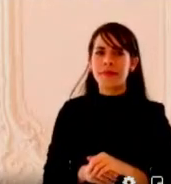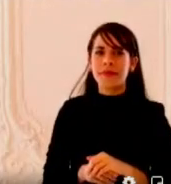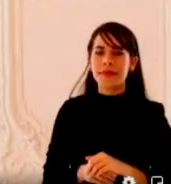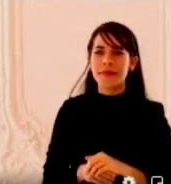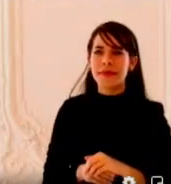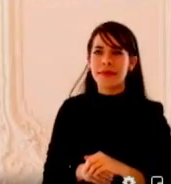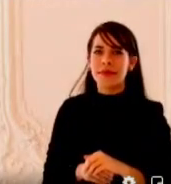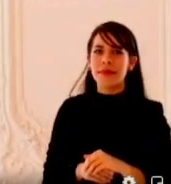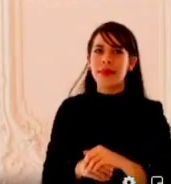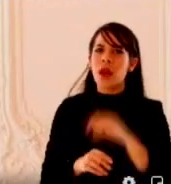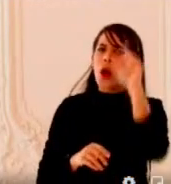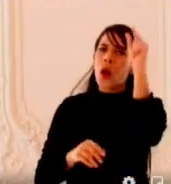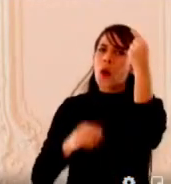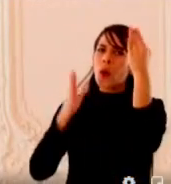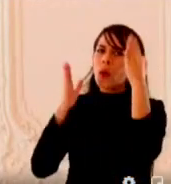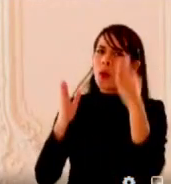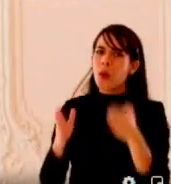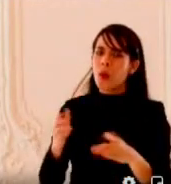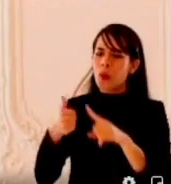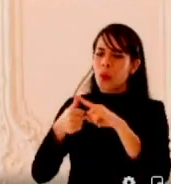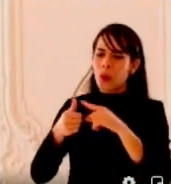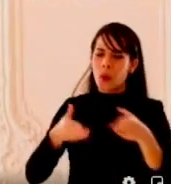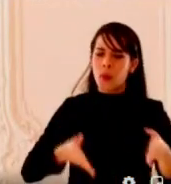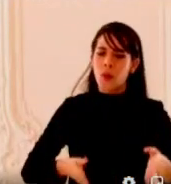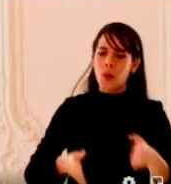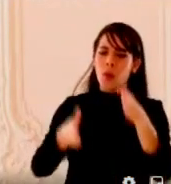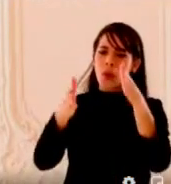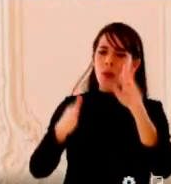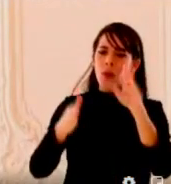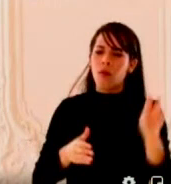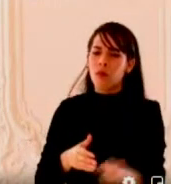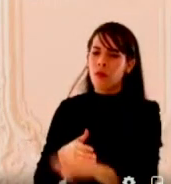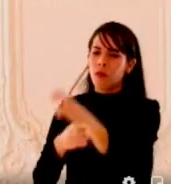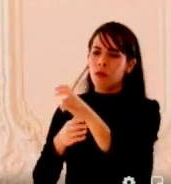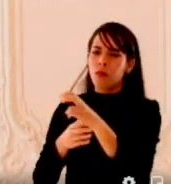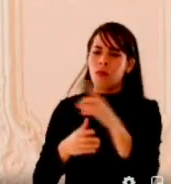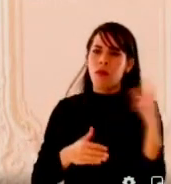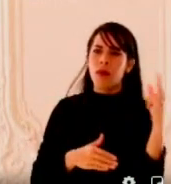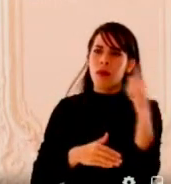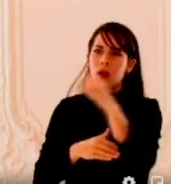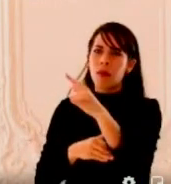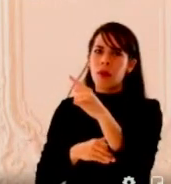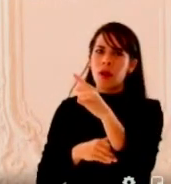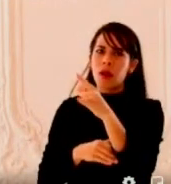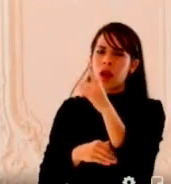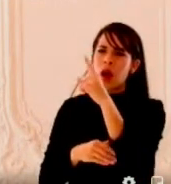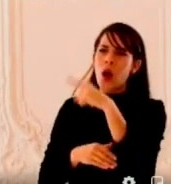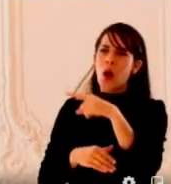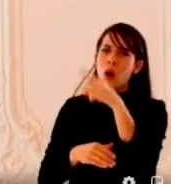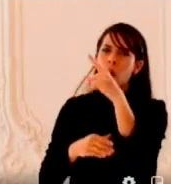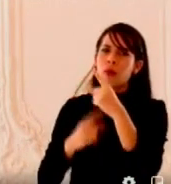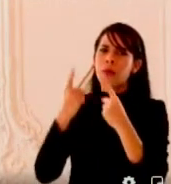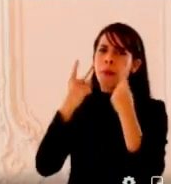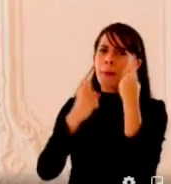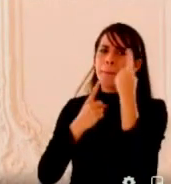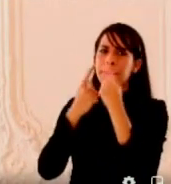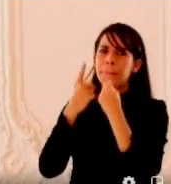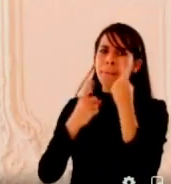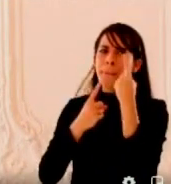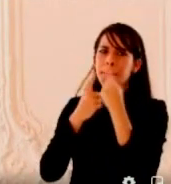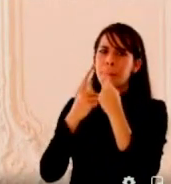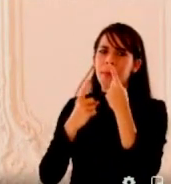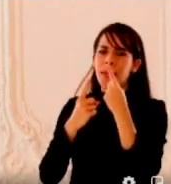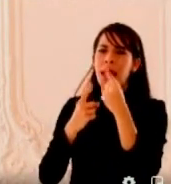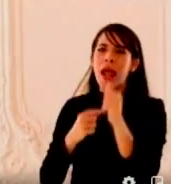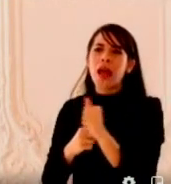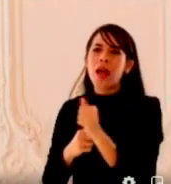usted tiene ahí transportación, obras públicas, puertos, aeropuertos. ¿Cuál es su posición con relación a las alianzas